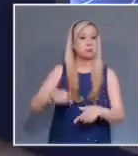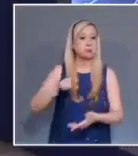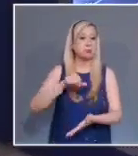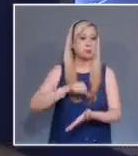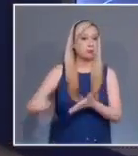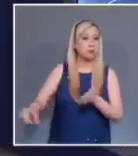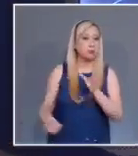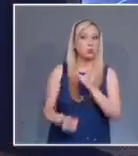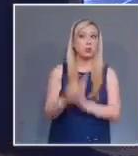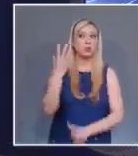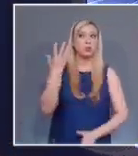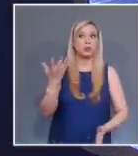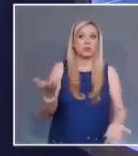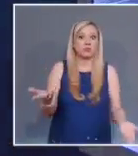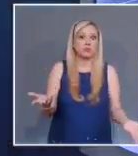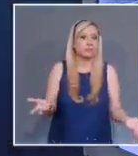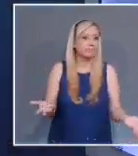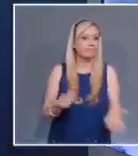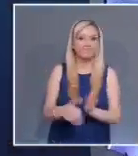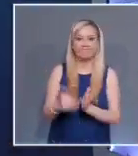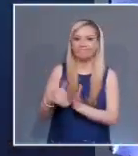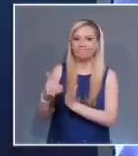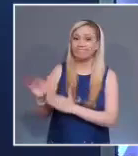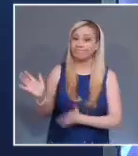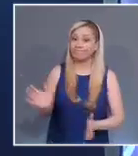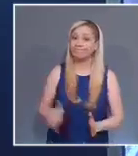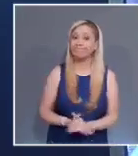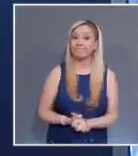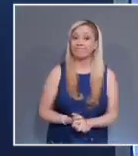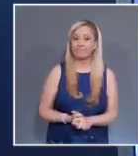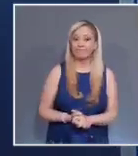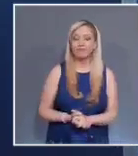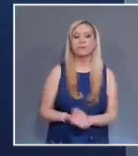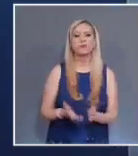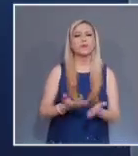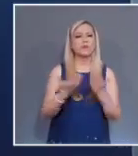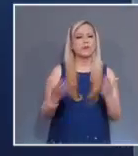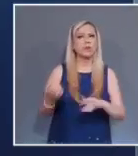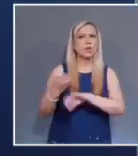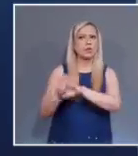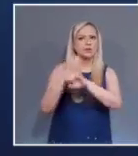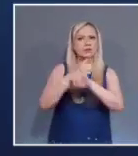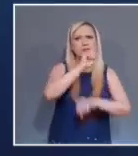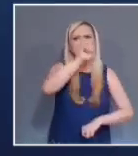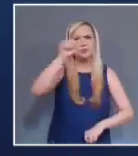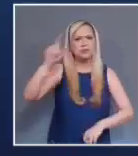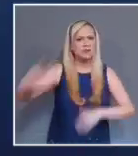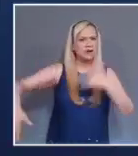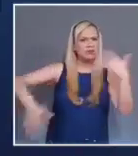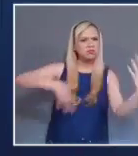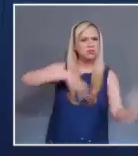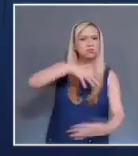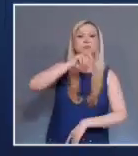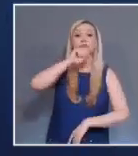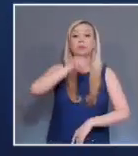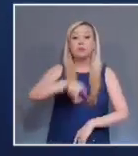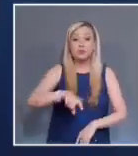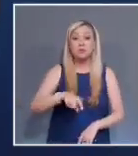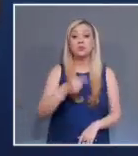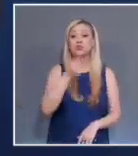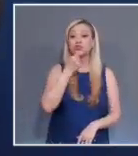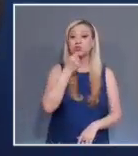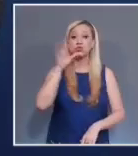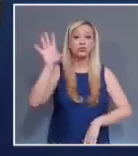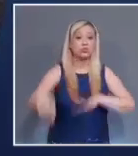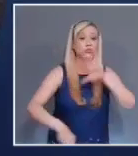Aseguran que en entidades que enfrentan problemas de violencia también se ha incrementado el reclutamiento de infantes por parte del